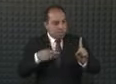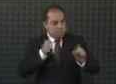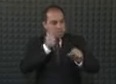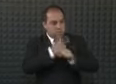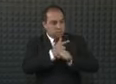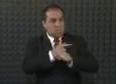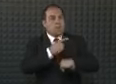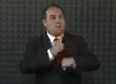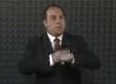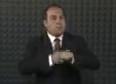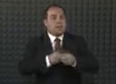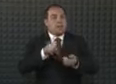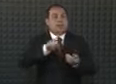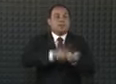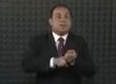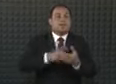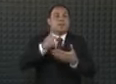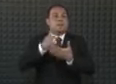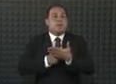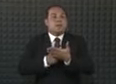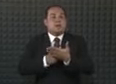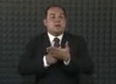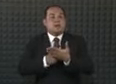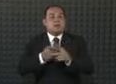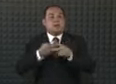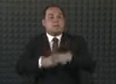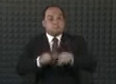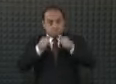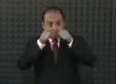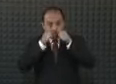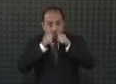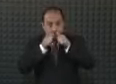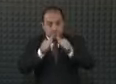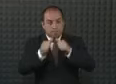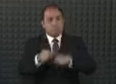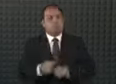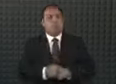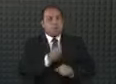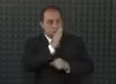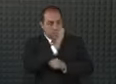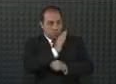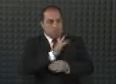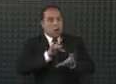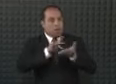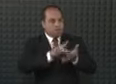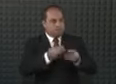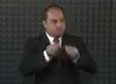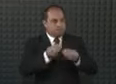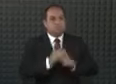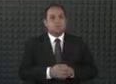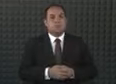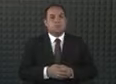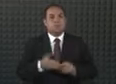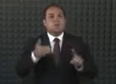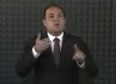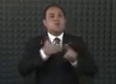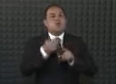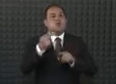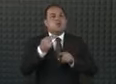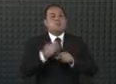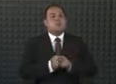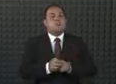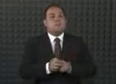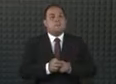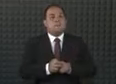programa y comienzan con un seguimiento personalizado y con mucho apoyo en términos de lo que se ha llamado medidas